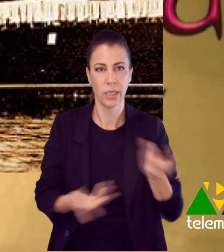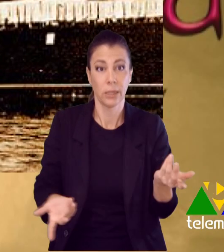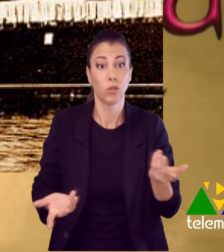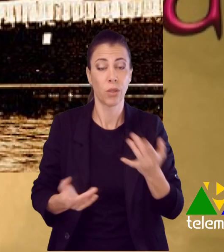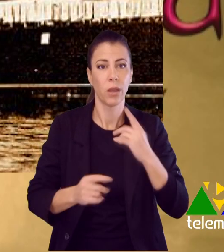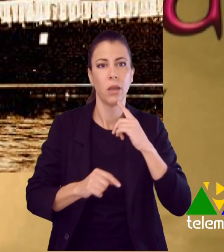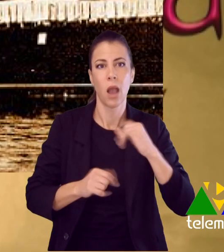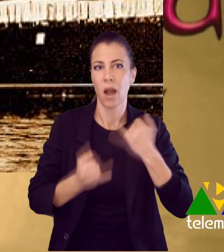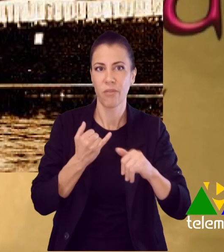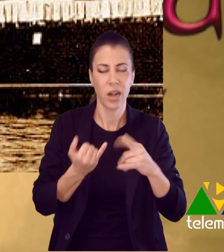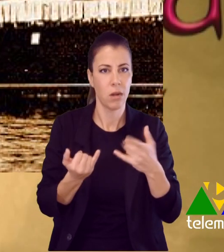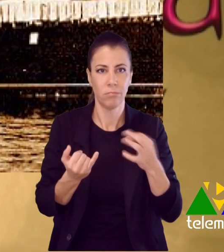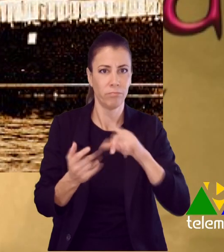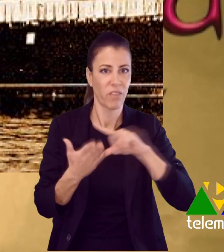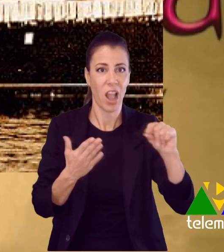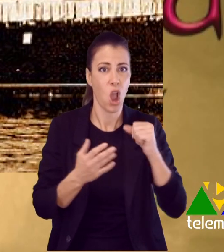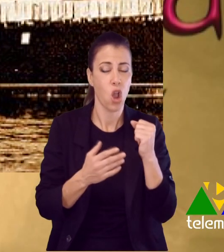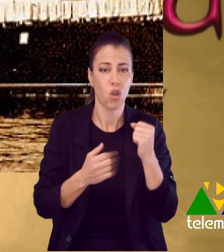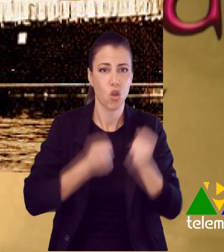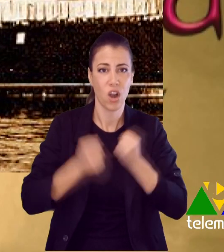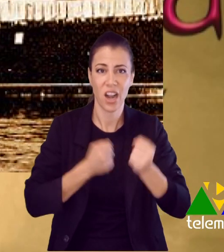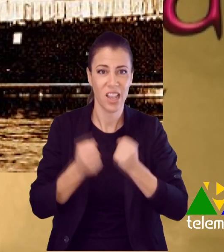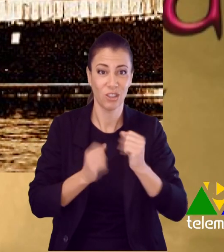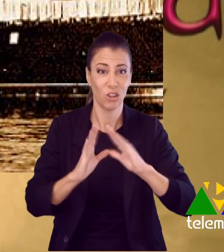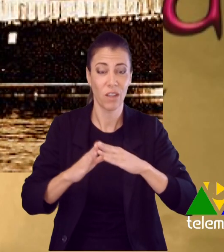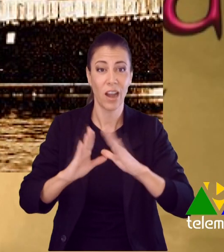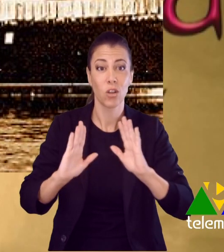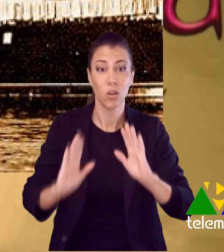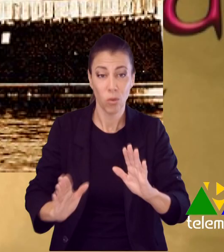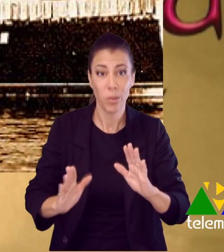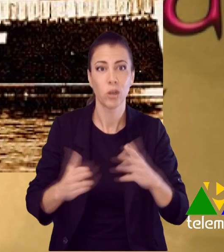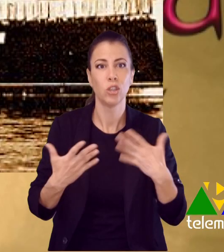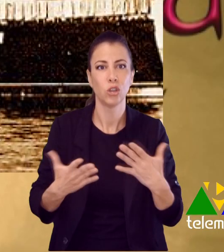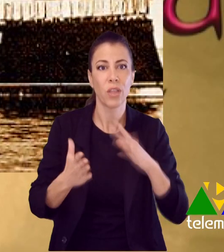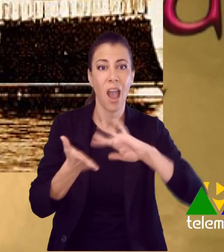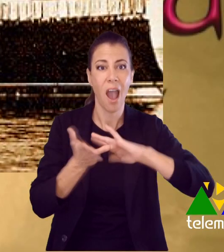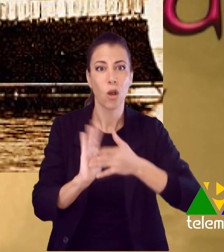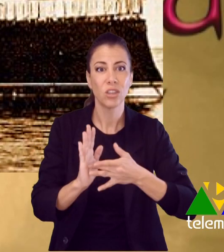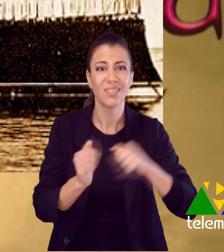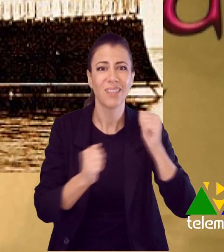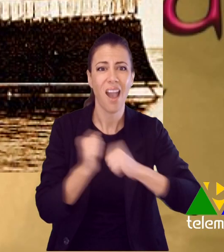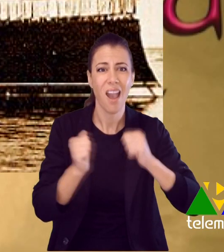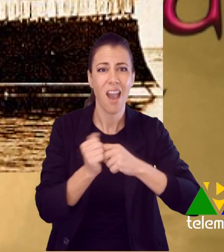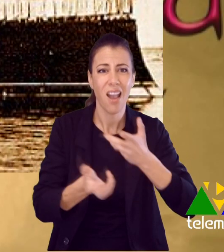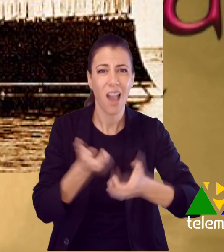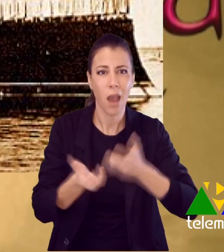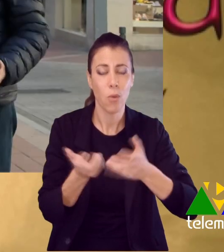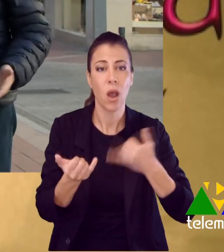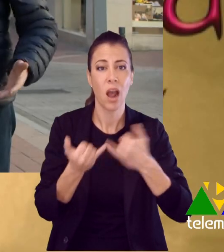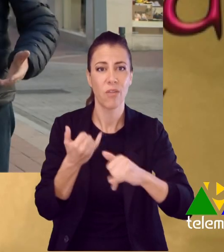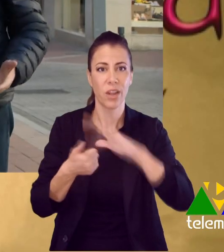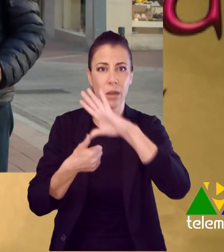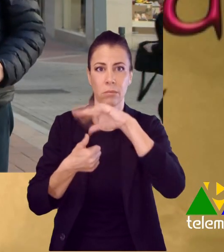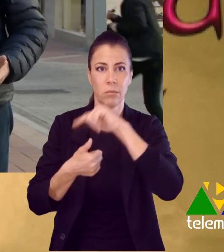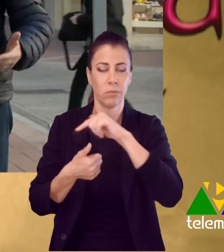echarle carbón al barco, salir corriendo del barco, y cuando se le agota el carbón abre las espitas para hundir al barco y que la flota norteamericana